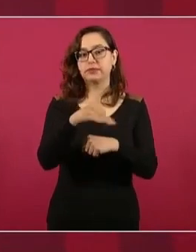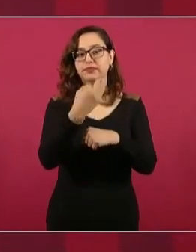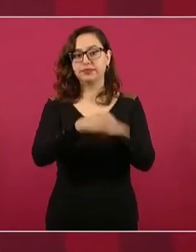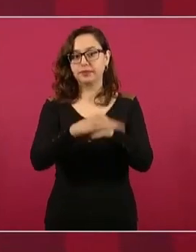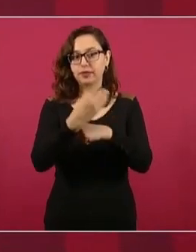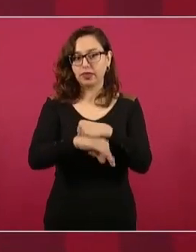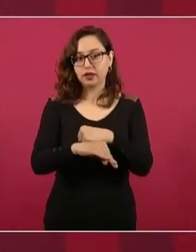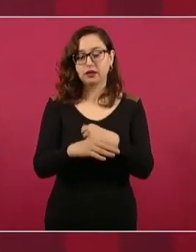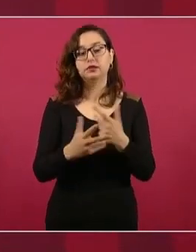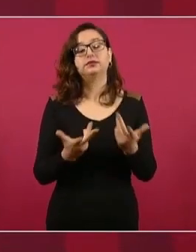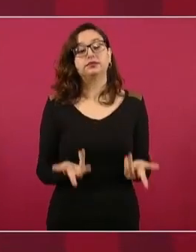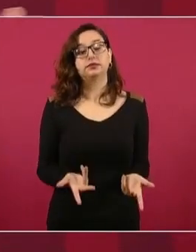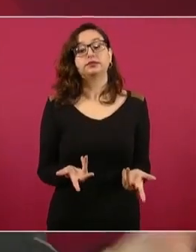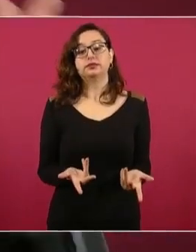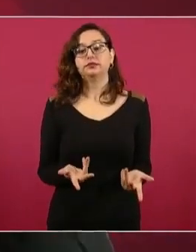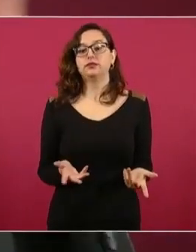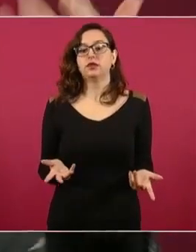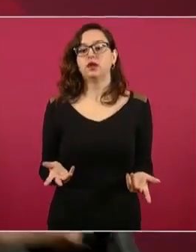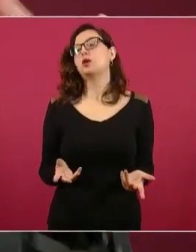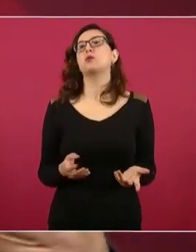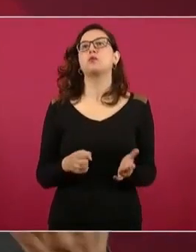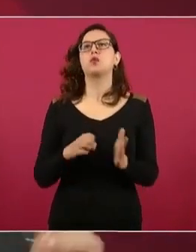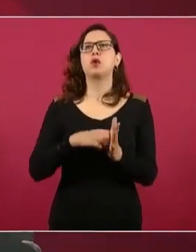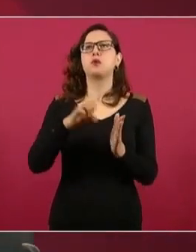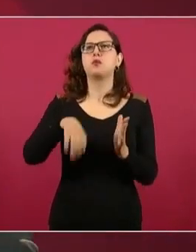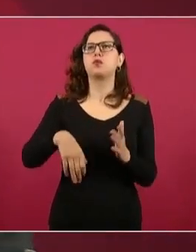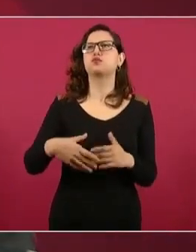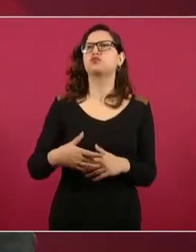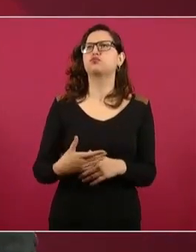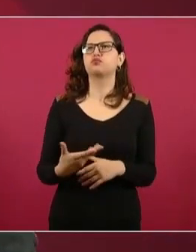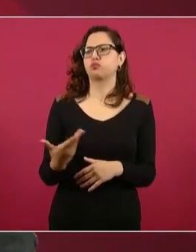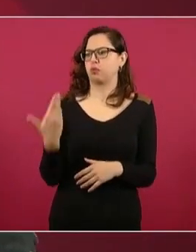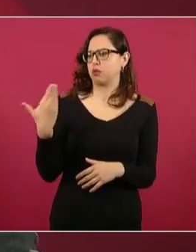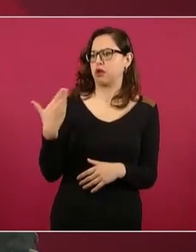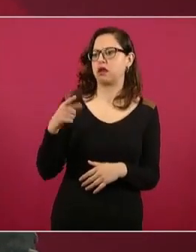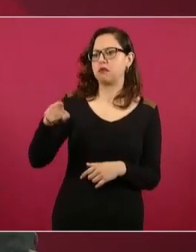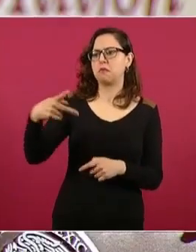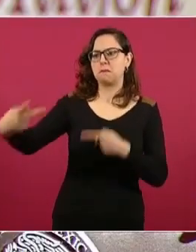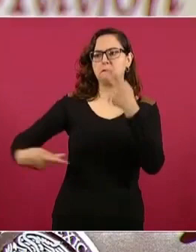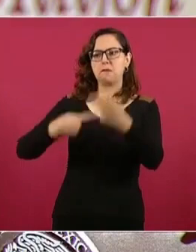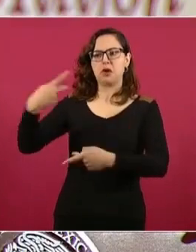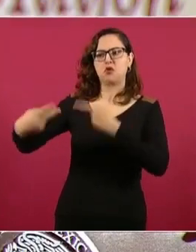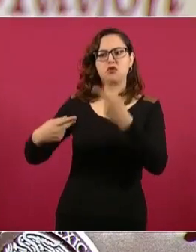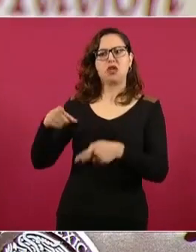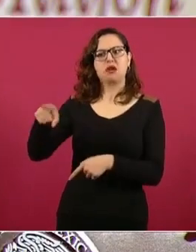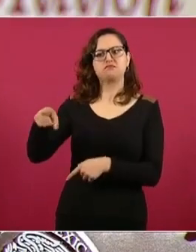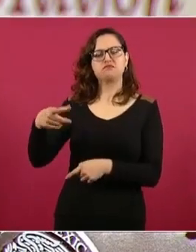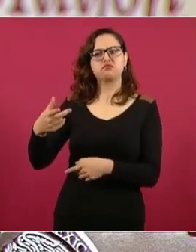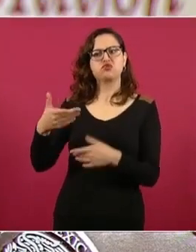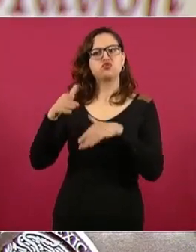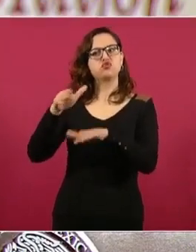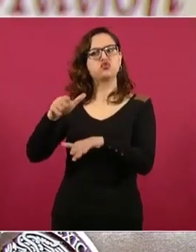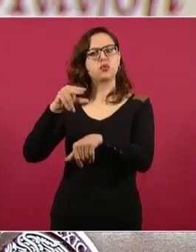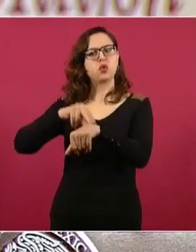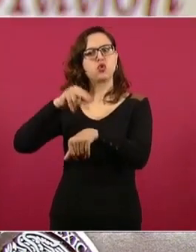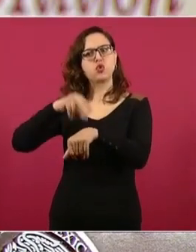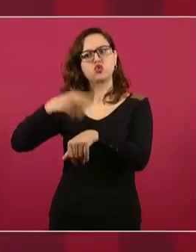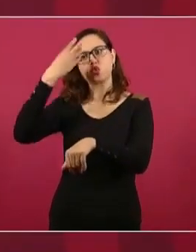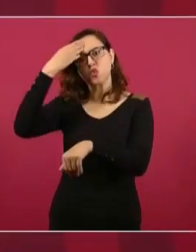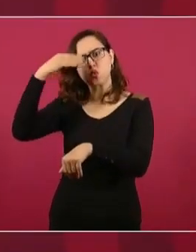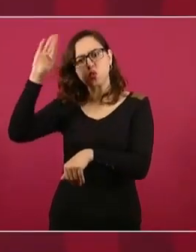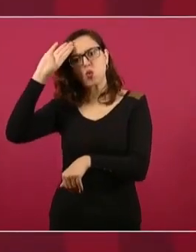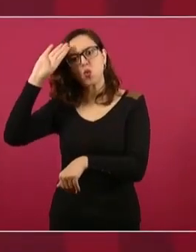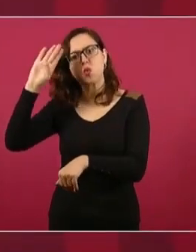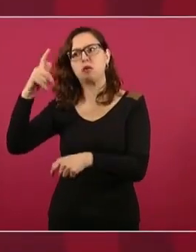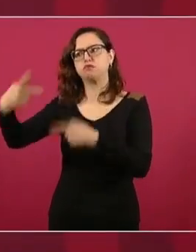tema de los médicos cubanos y utilizaba una serie de consignas que han sido sembradas por grupos muy conservadores en México,